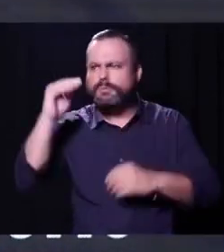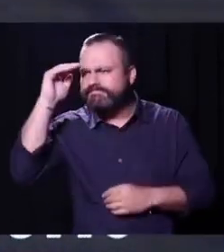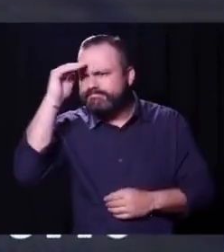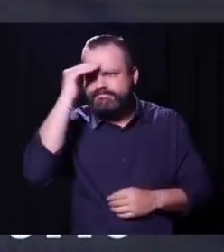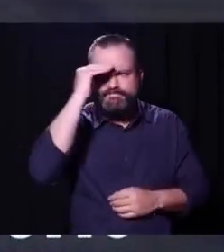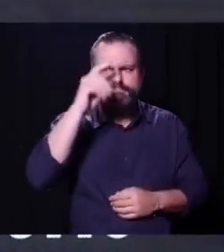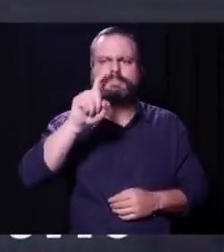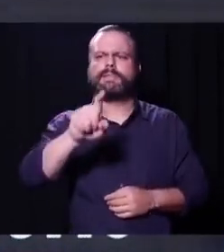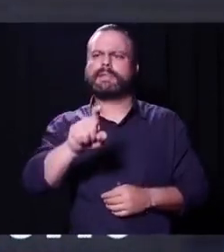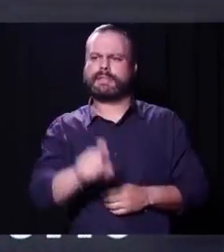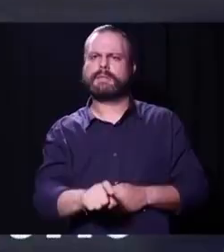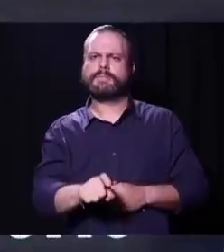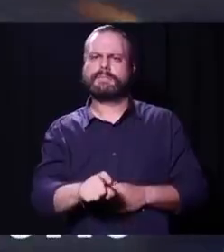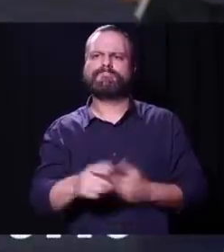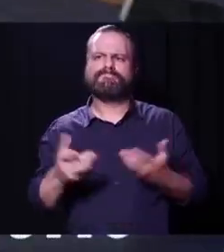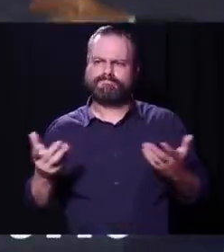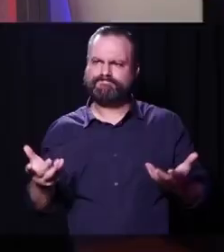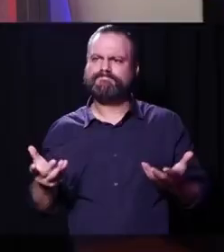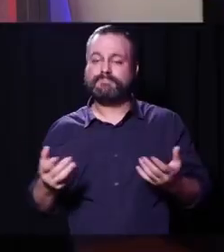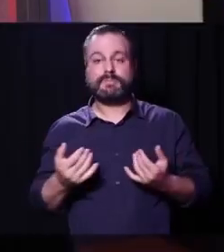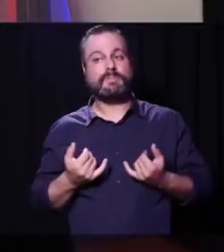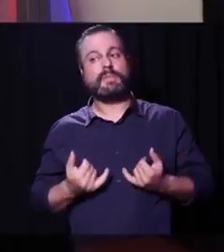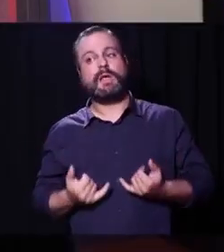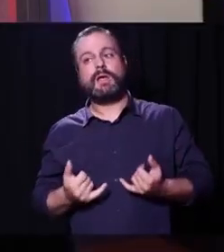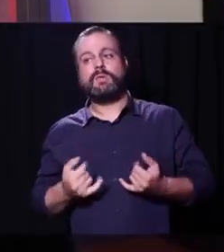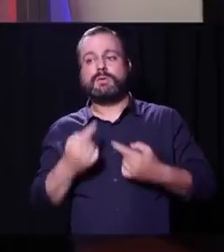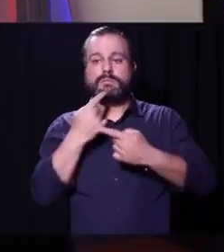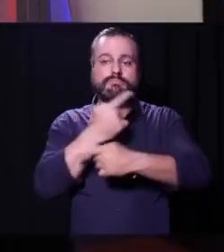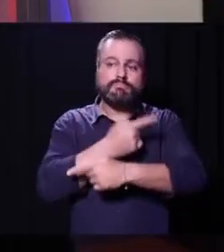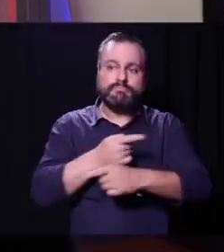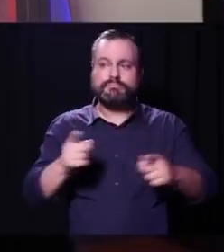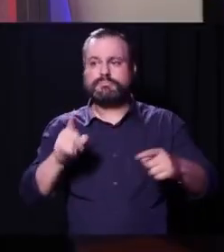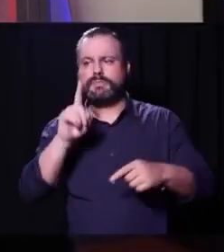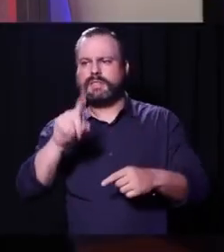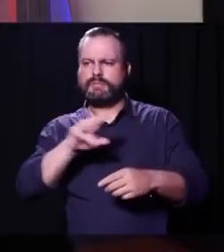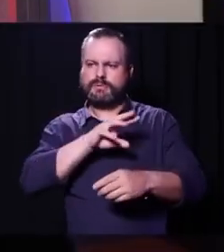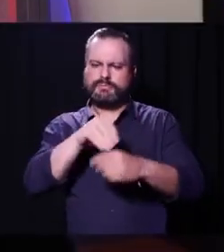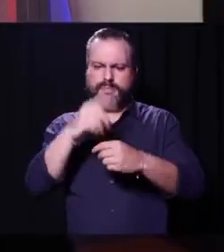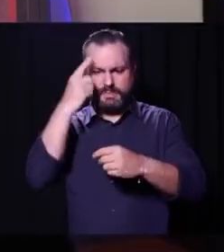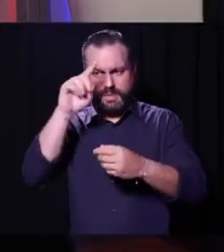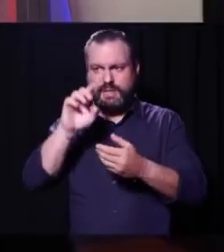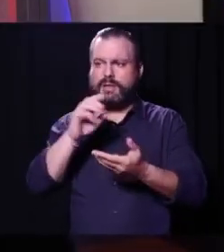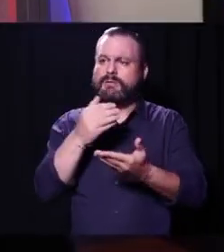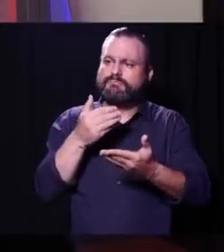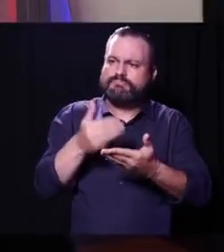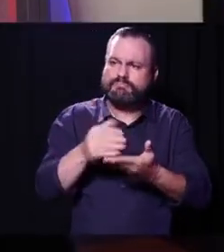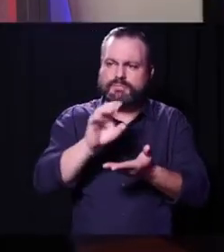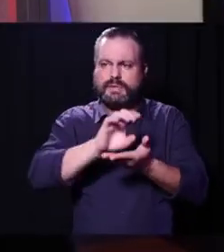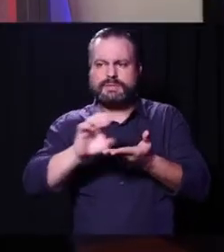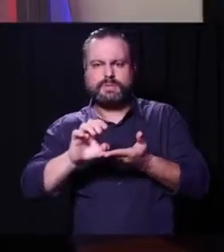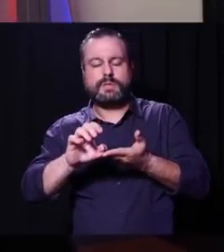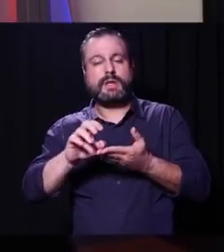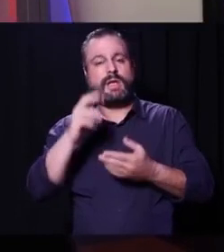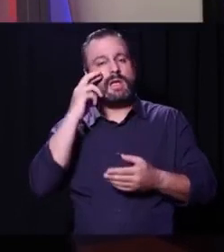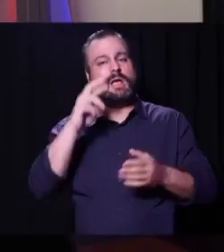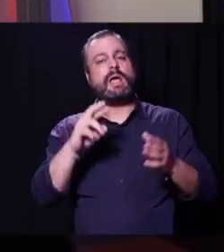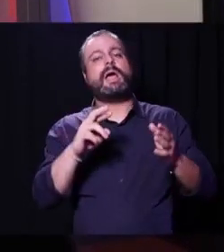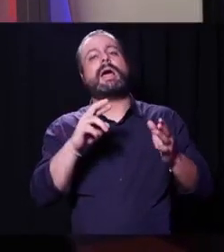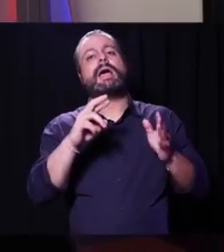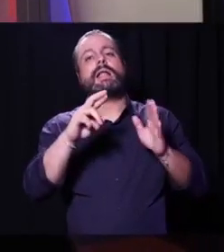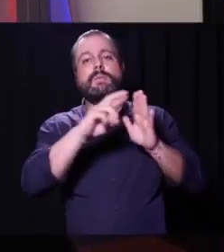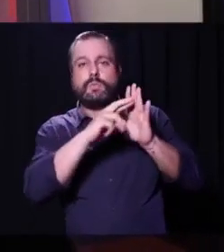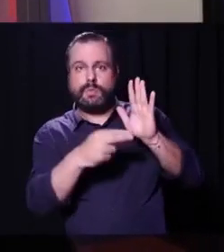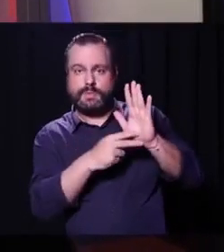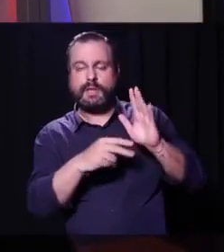Vía España. Y ahora mismo está, déjeme decírselo, aquí cerquita, en la Escuela República de Venezuela, en un saloncito